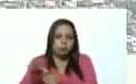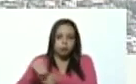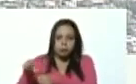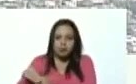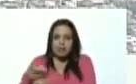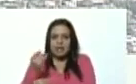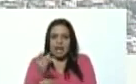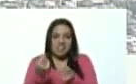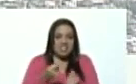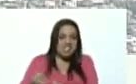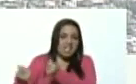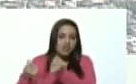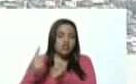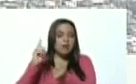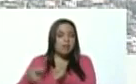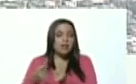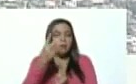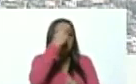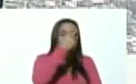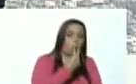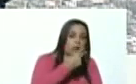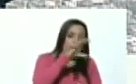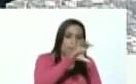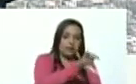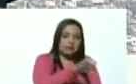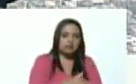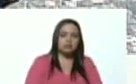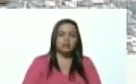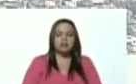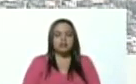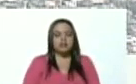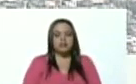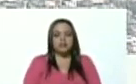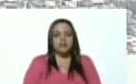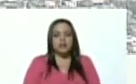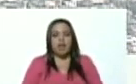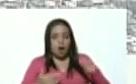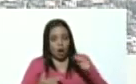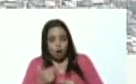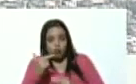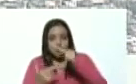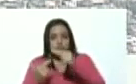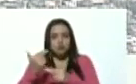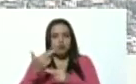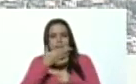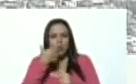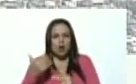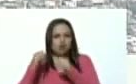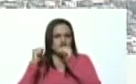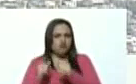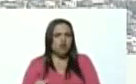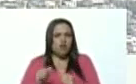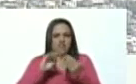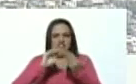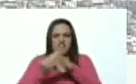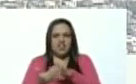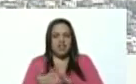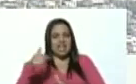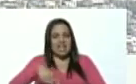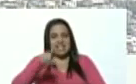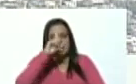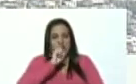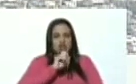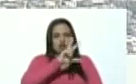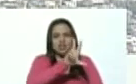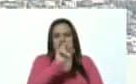riqueza, mucha pobreza al país. Ir a la reconstrucción de los barrios, a la consolidación de los barrios. Este año